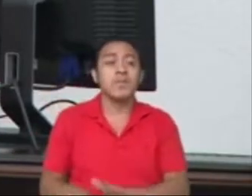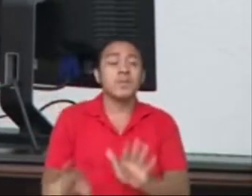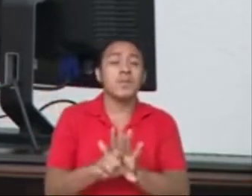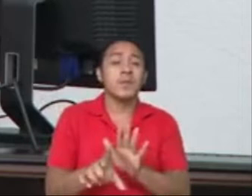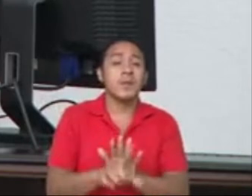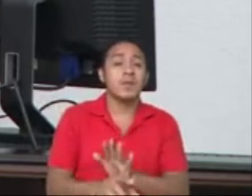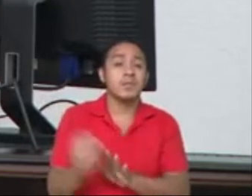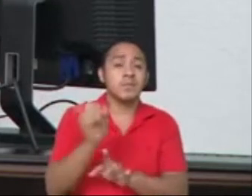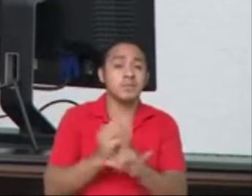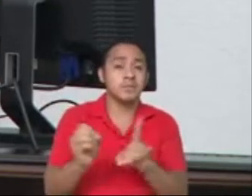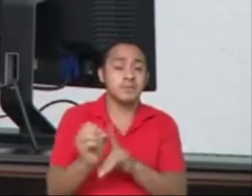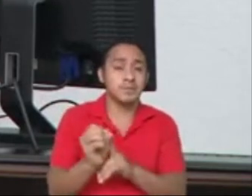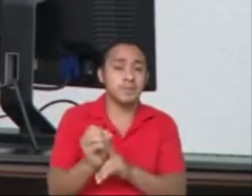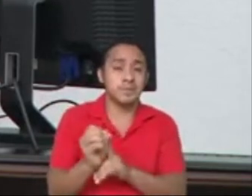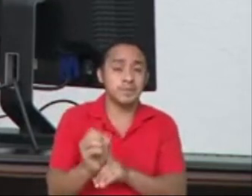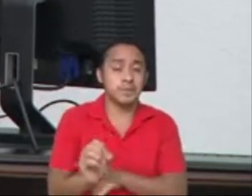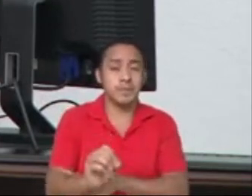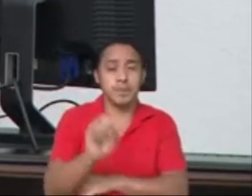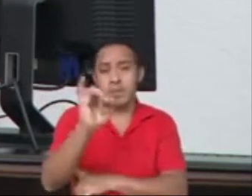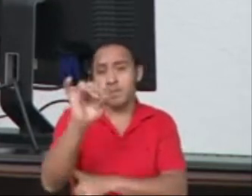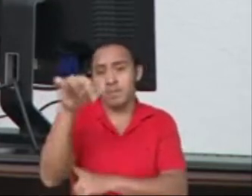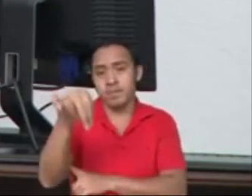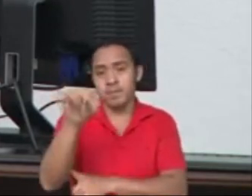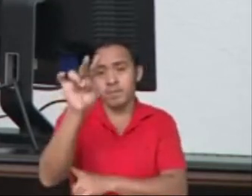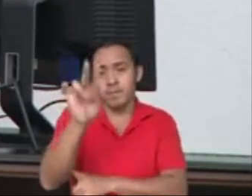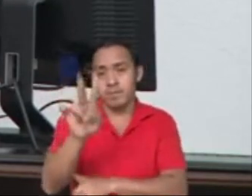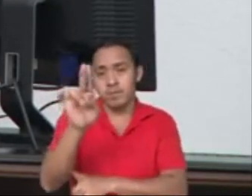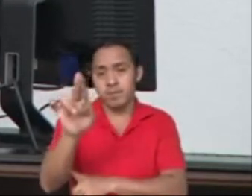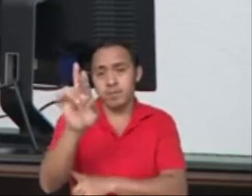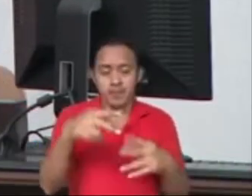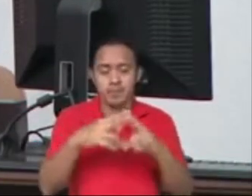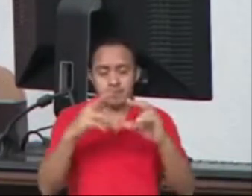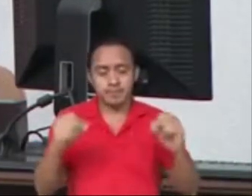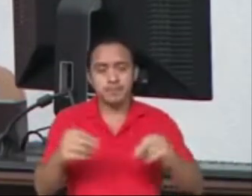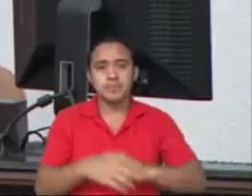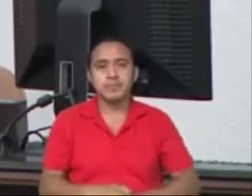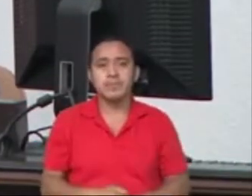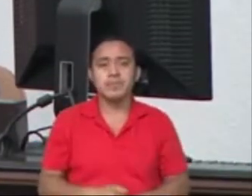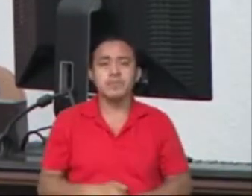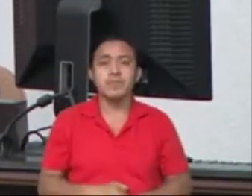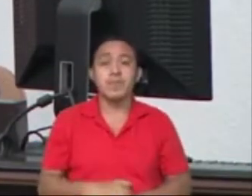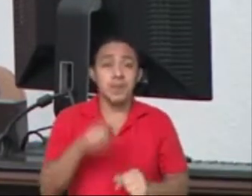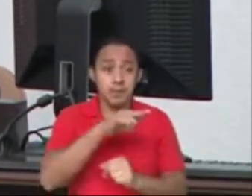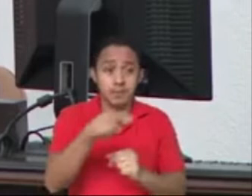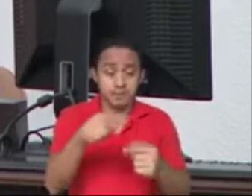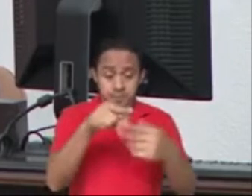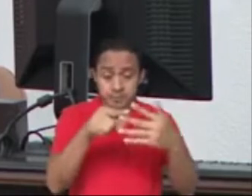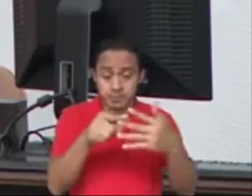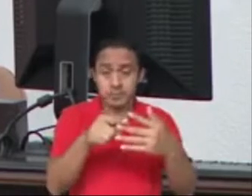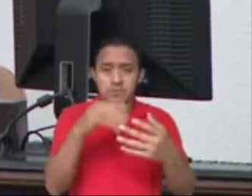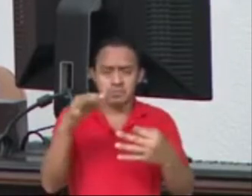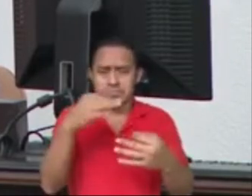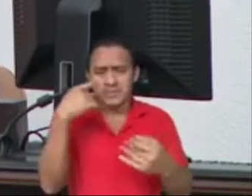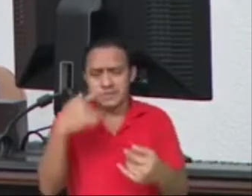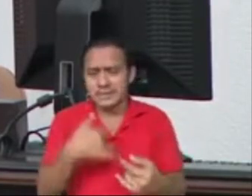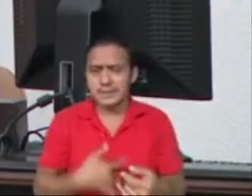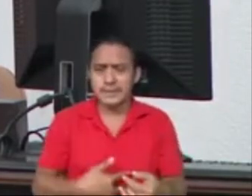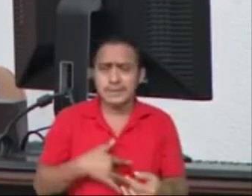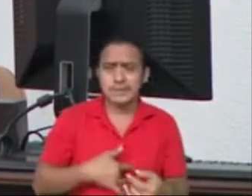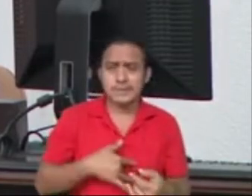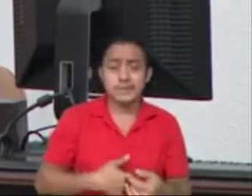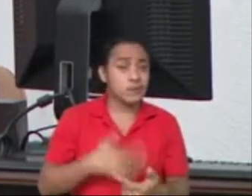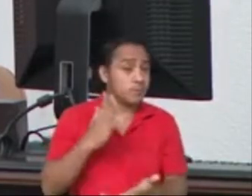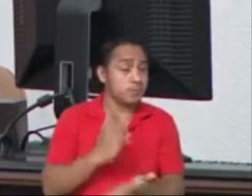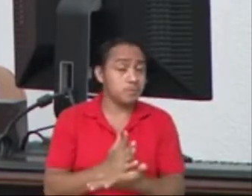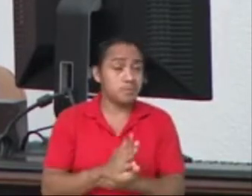Ley Orgánica del Instituto de la Vivienda Urbana y Rural, INVUR. Guiados por ese interés, constatamos la necesidad de